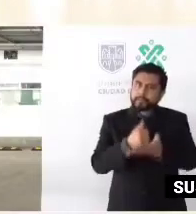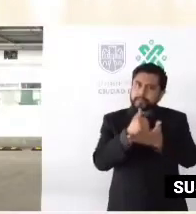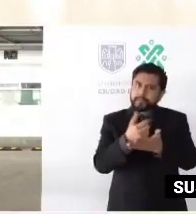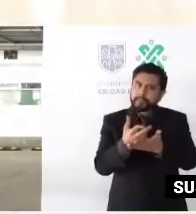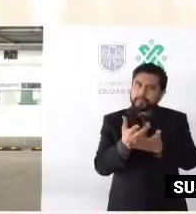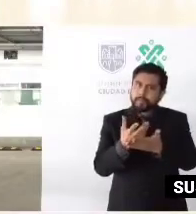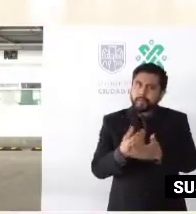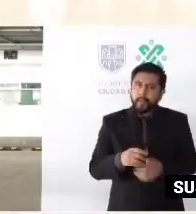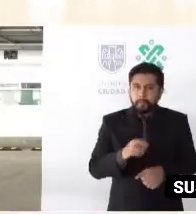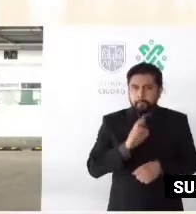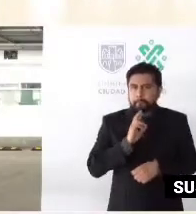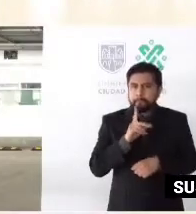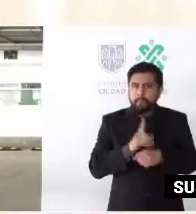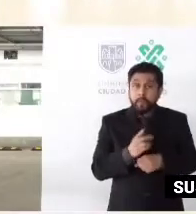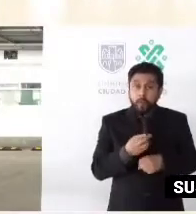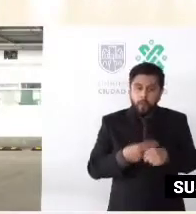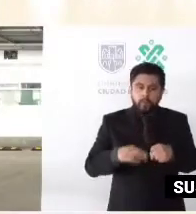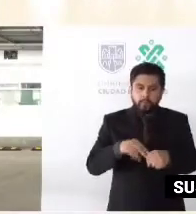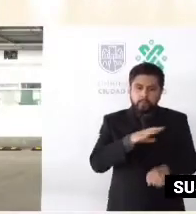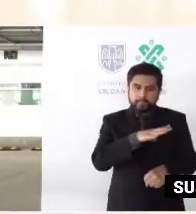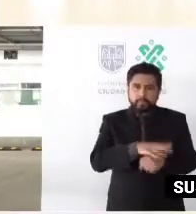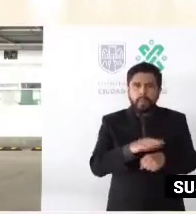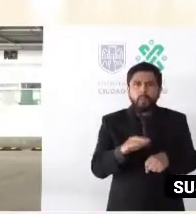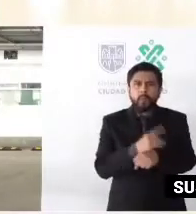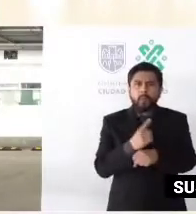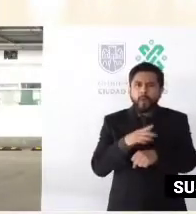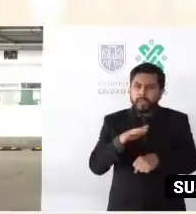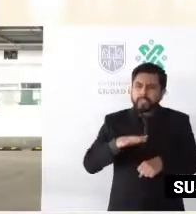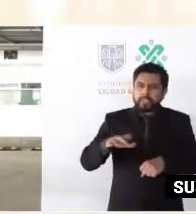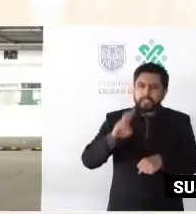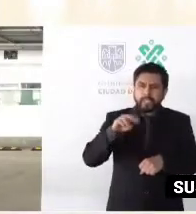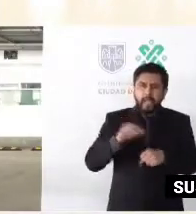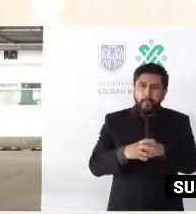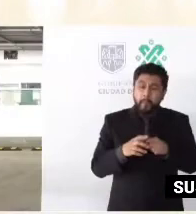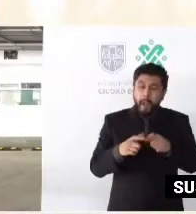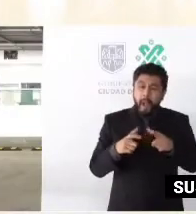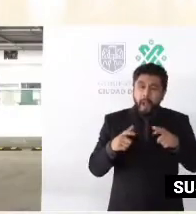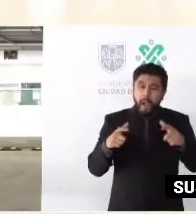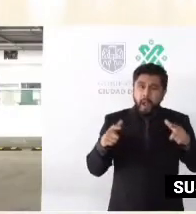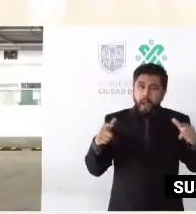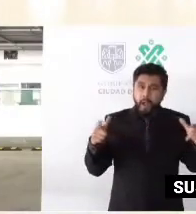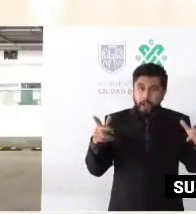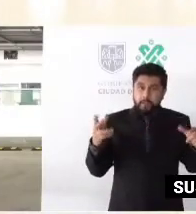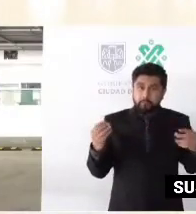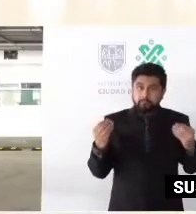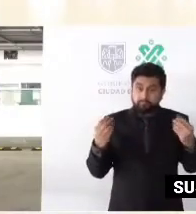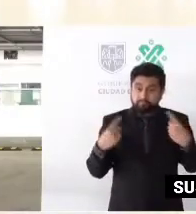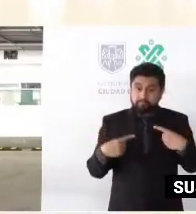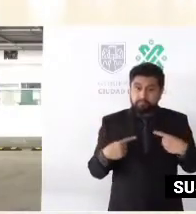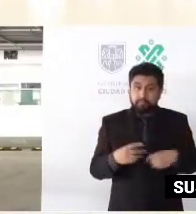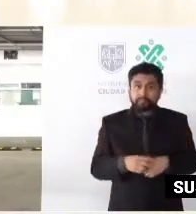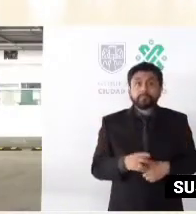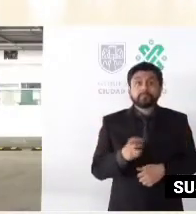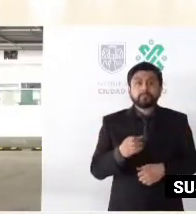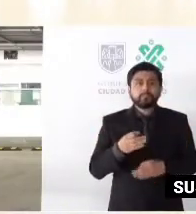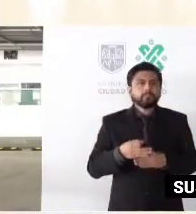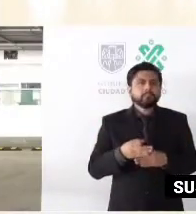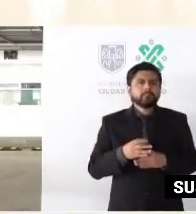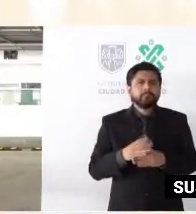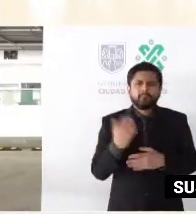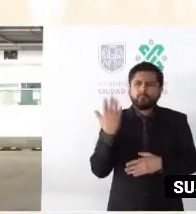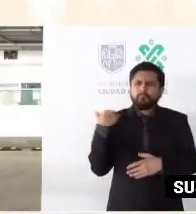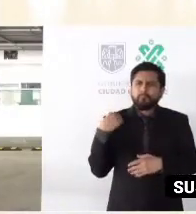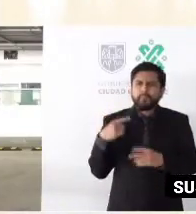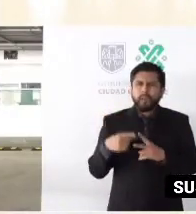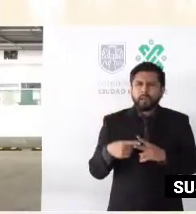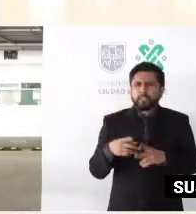necesaria con un hospital general, dado que es una zona que ha crecido de manera muy importante en términos de población. Acaba de salir el censo